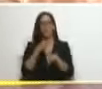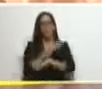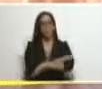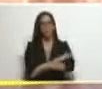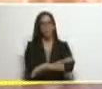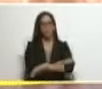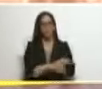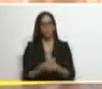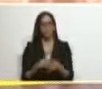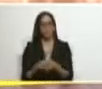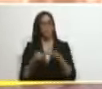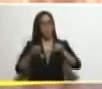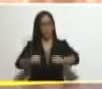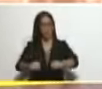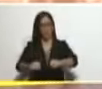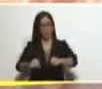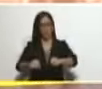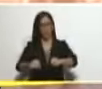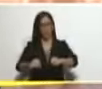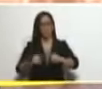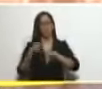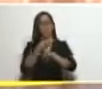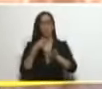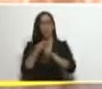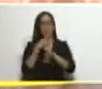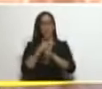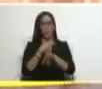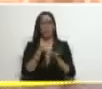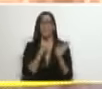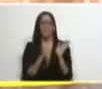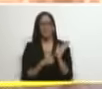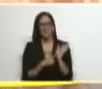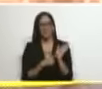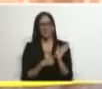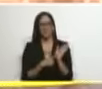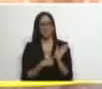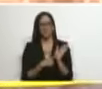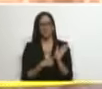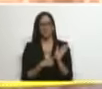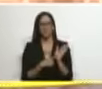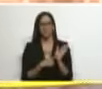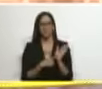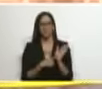oposición. Controlan el gobierno completo.